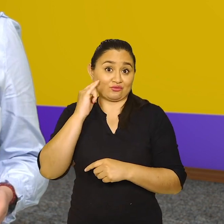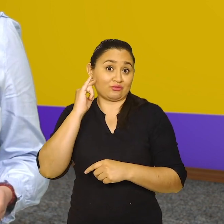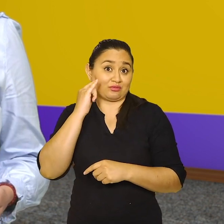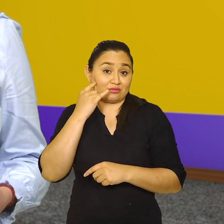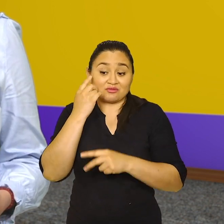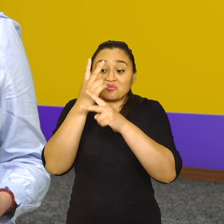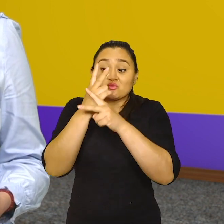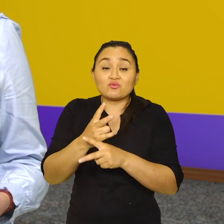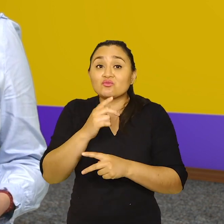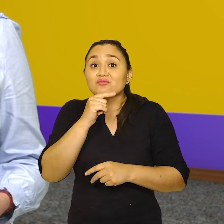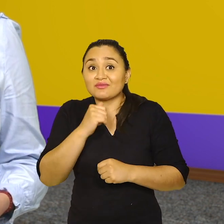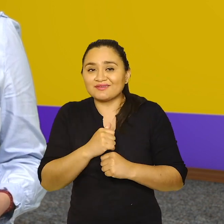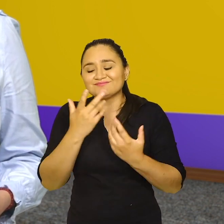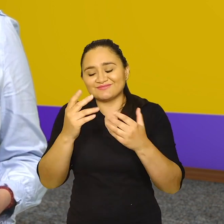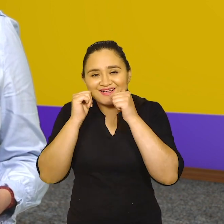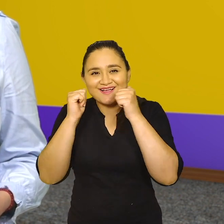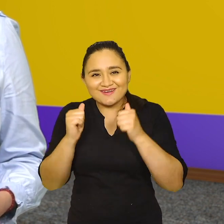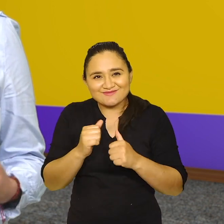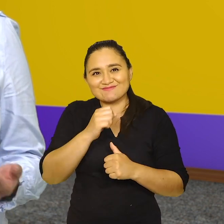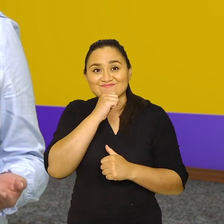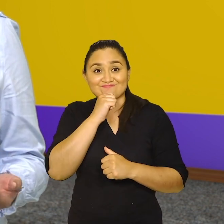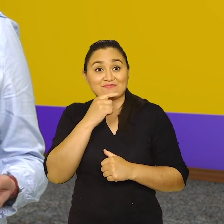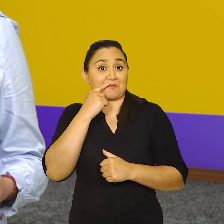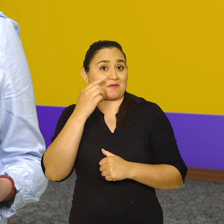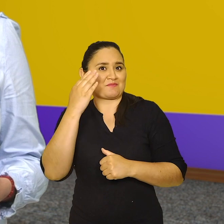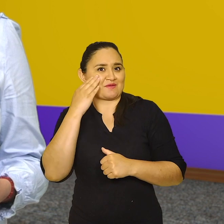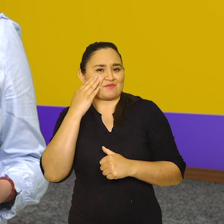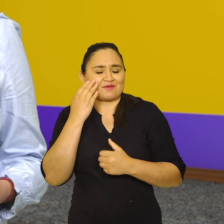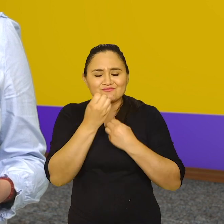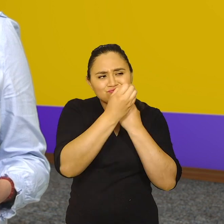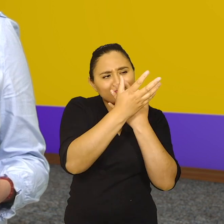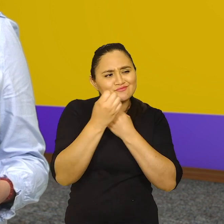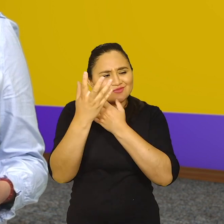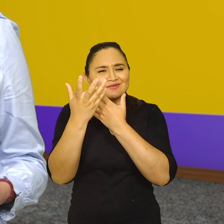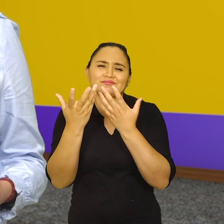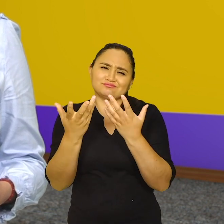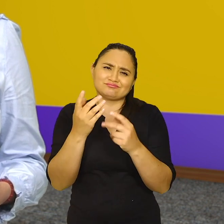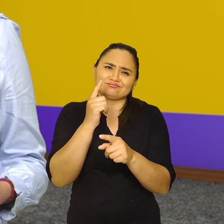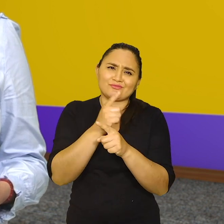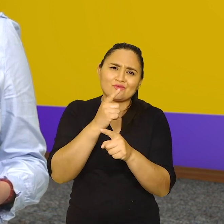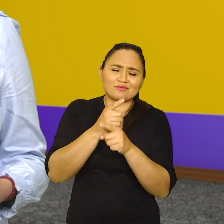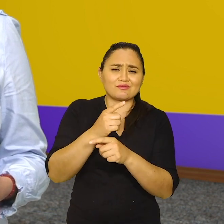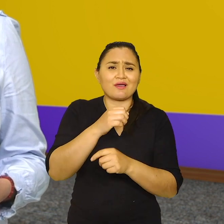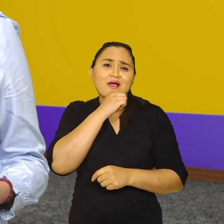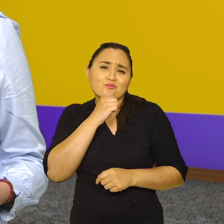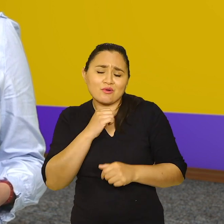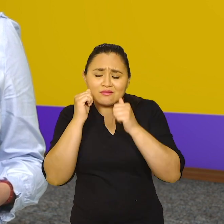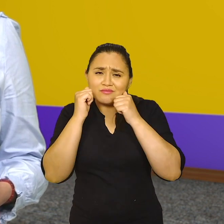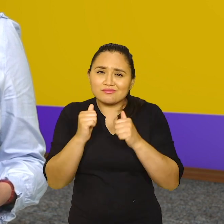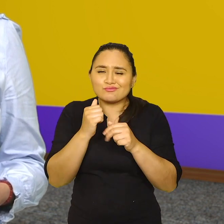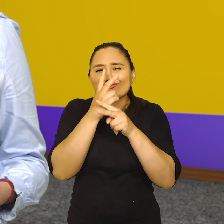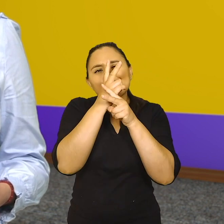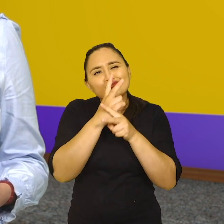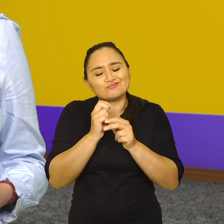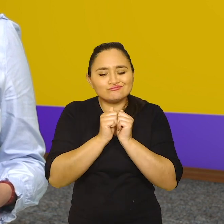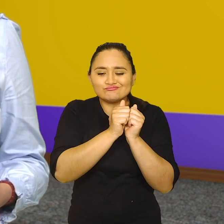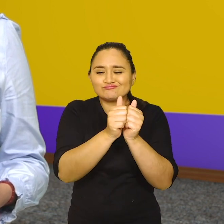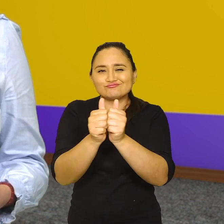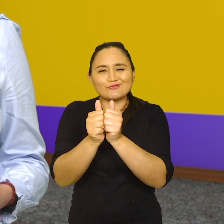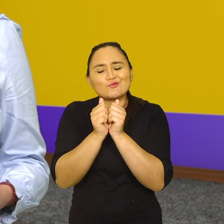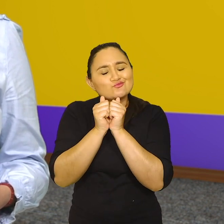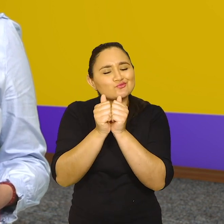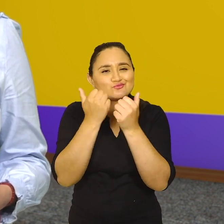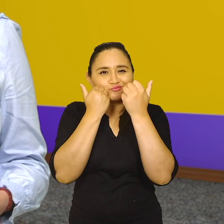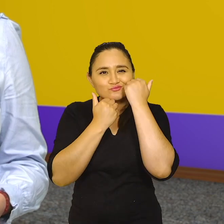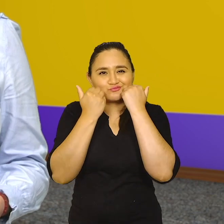y cuidado cuando somos pequeños, y a las madres y padres les aporta con seguridad y desahogo. Por eso, cuidemos y acompañemos